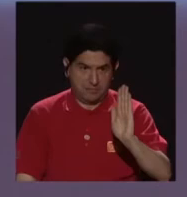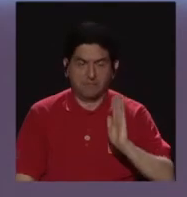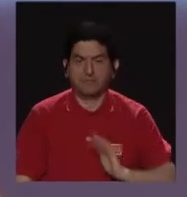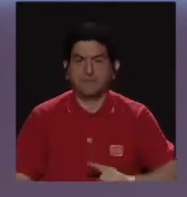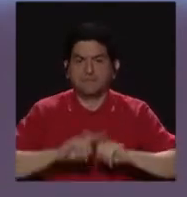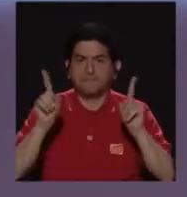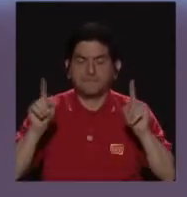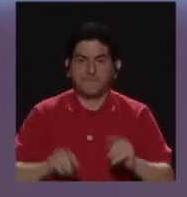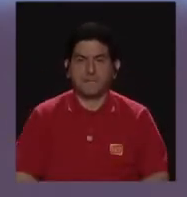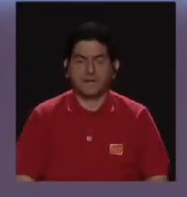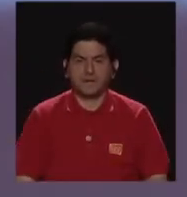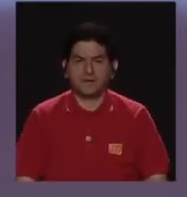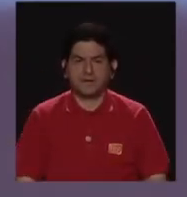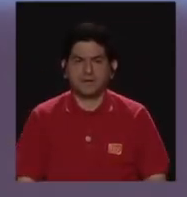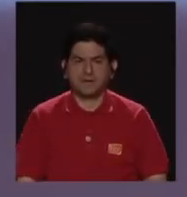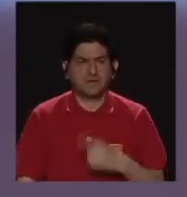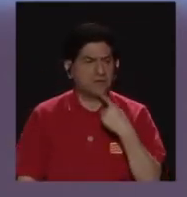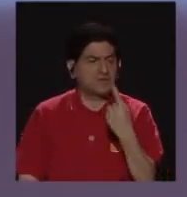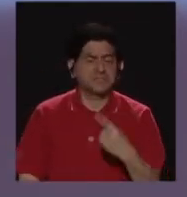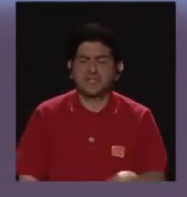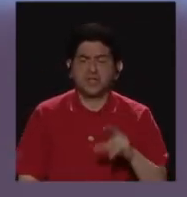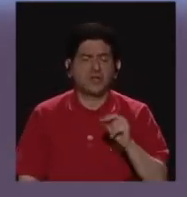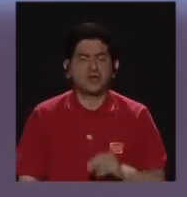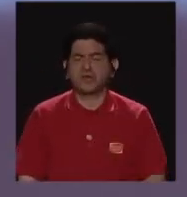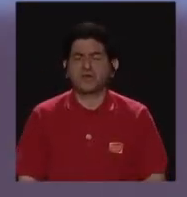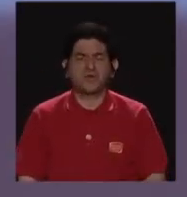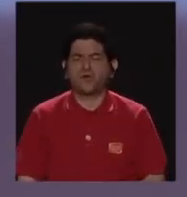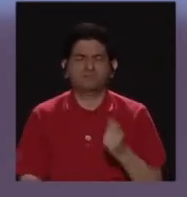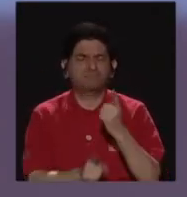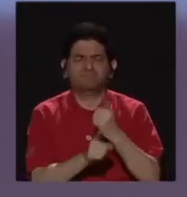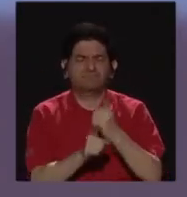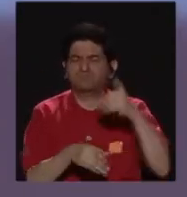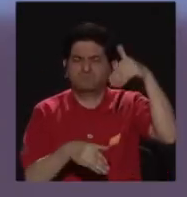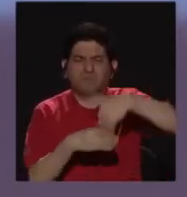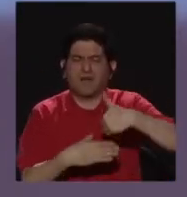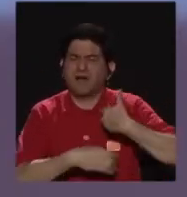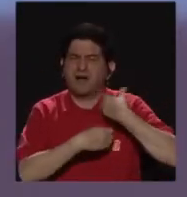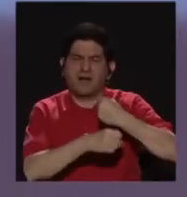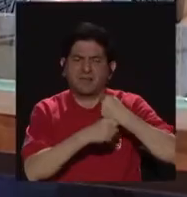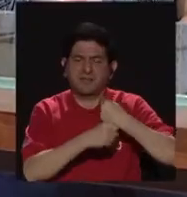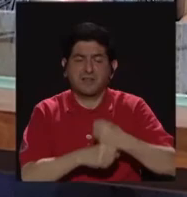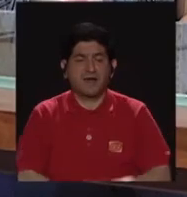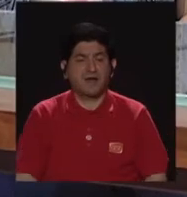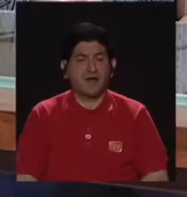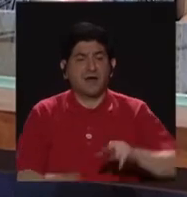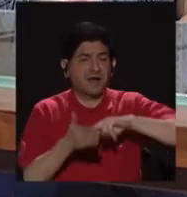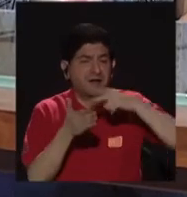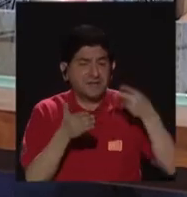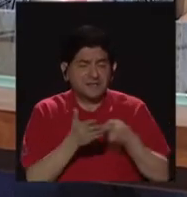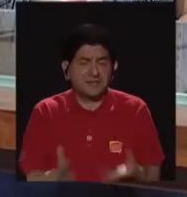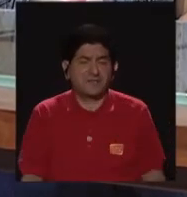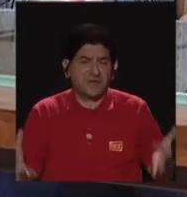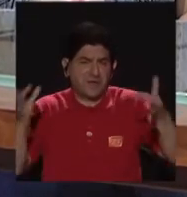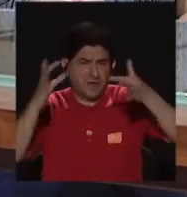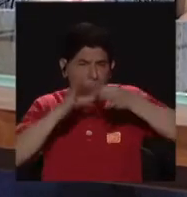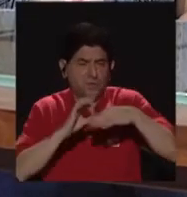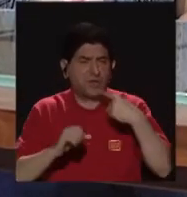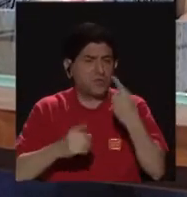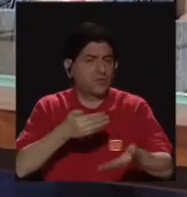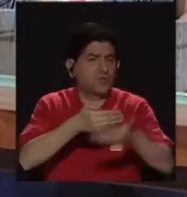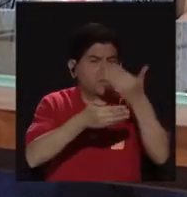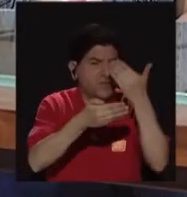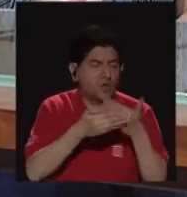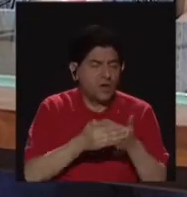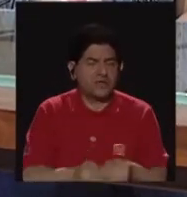están digamos no son aptos para ingresar dentro de un ejército creo que se sigue y un poco conectando con lo que os mencionaba